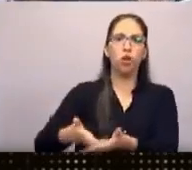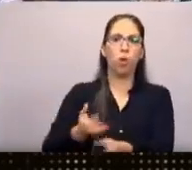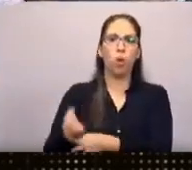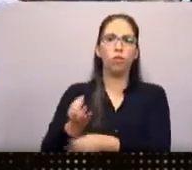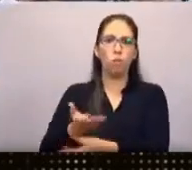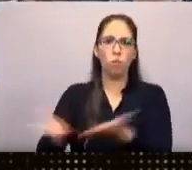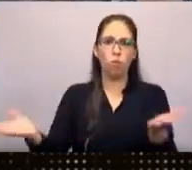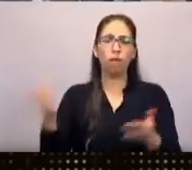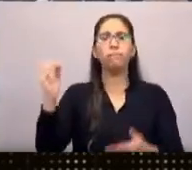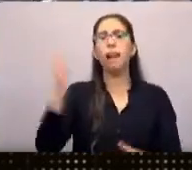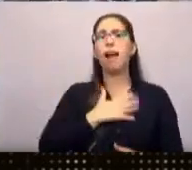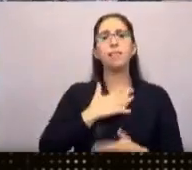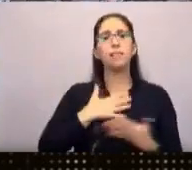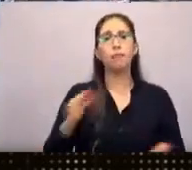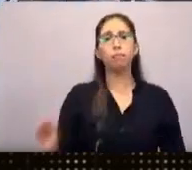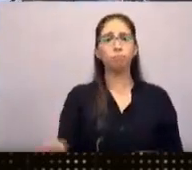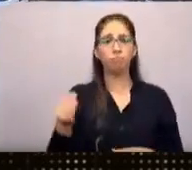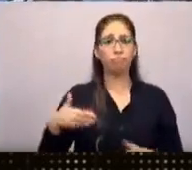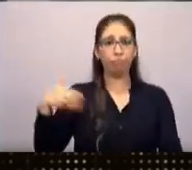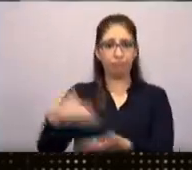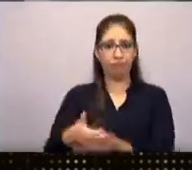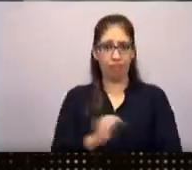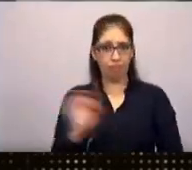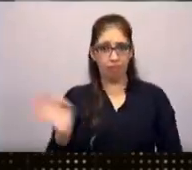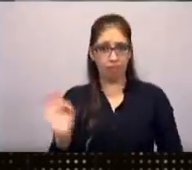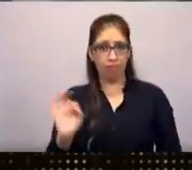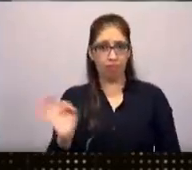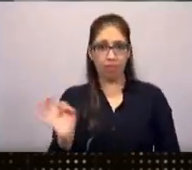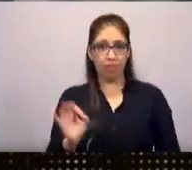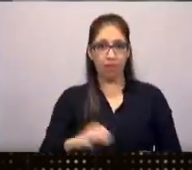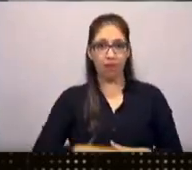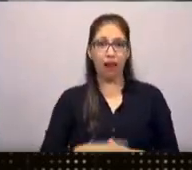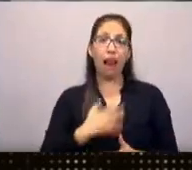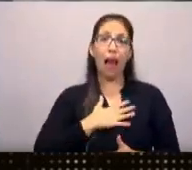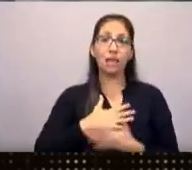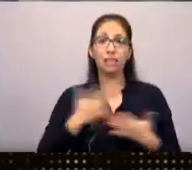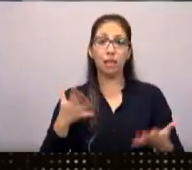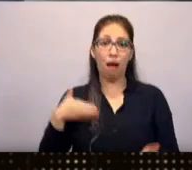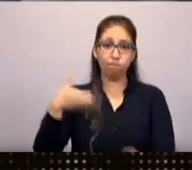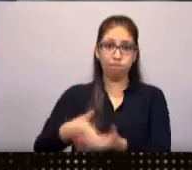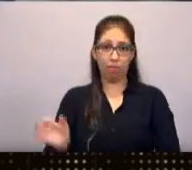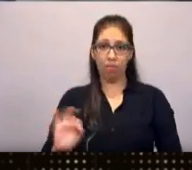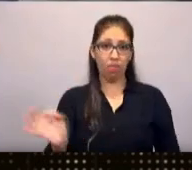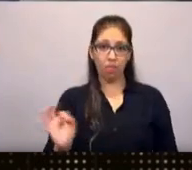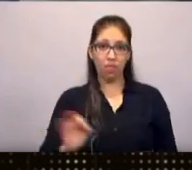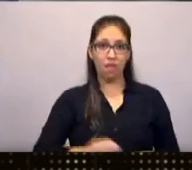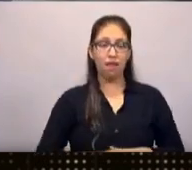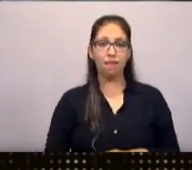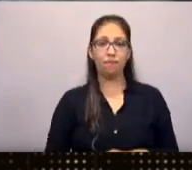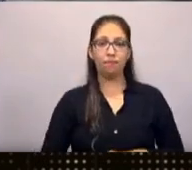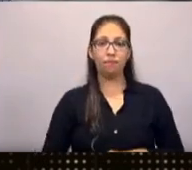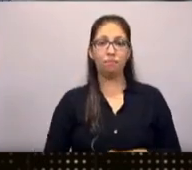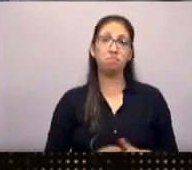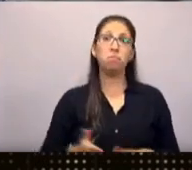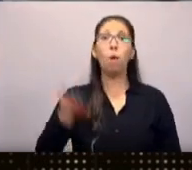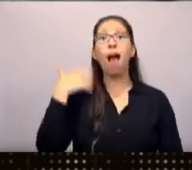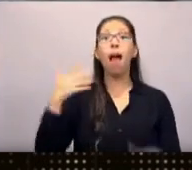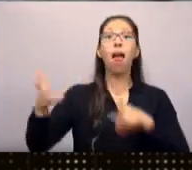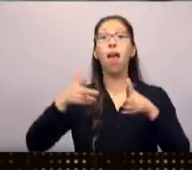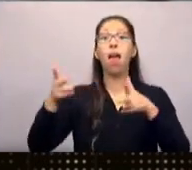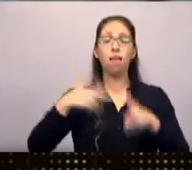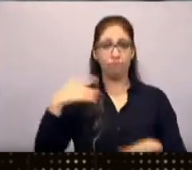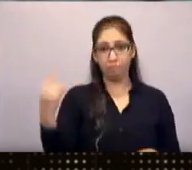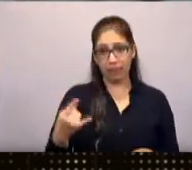lo hicieron Lástima que no lo hicieron Lástima que fue fue mentira que